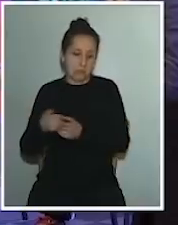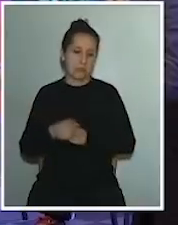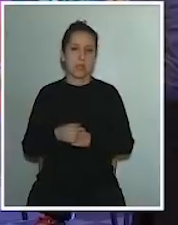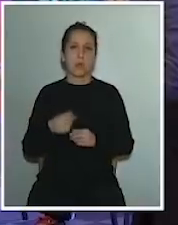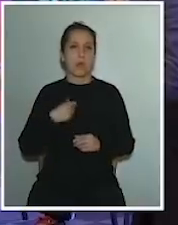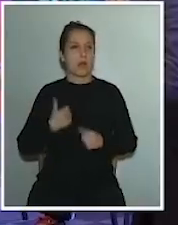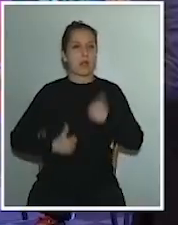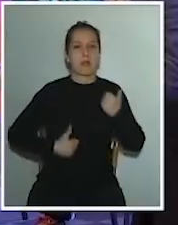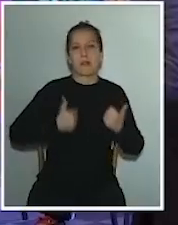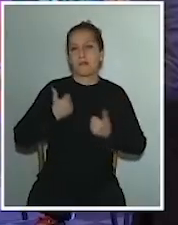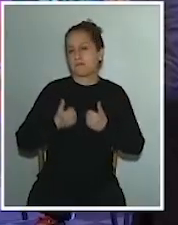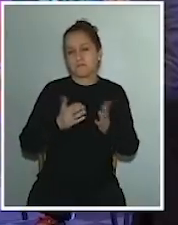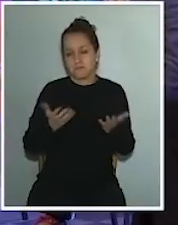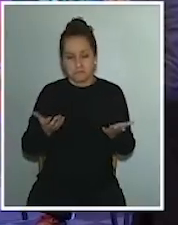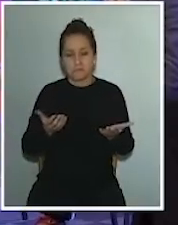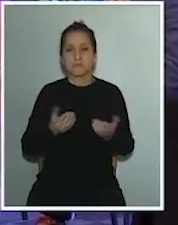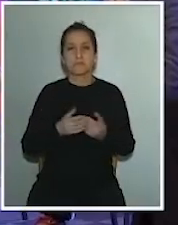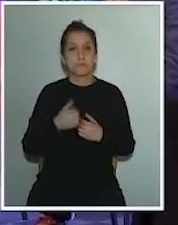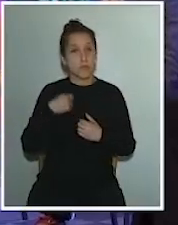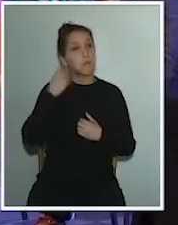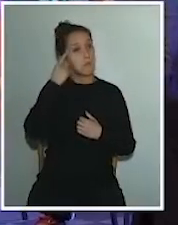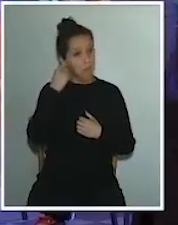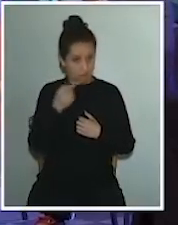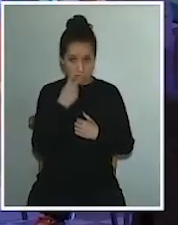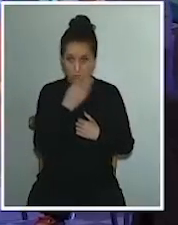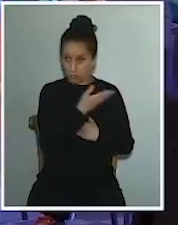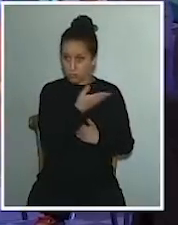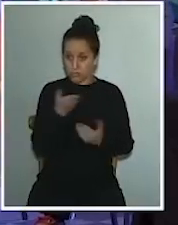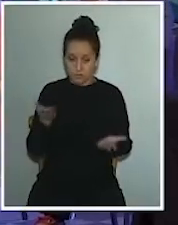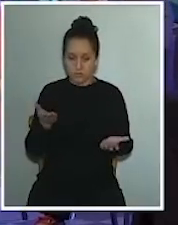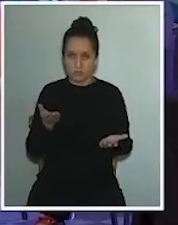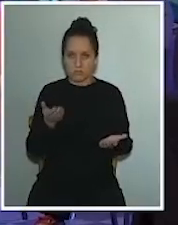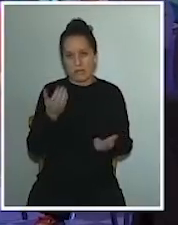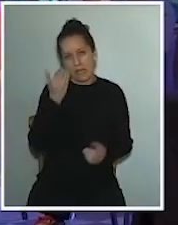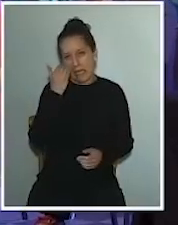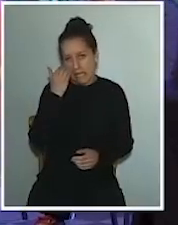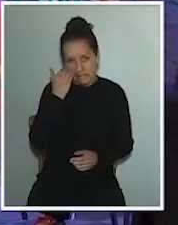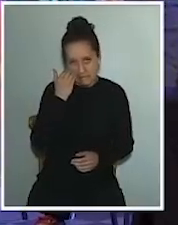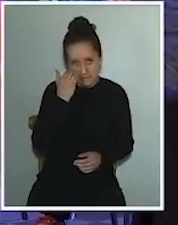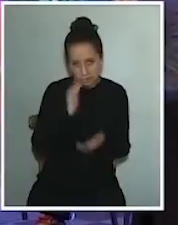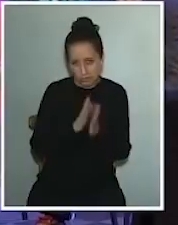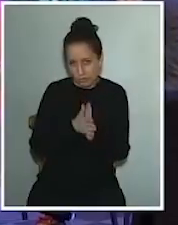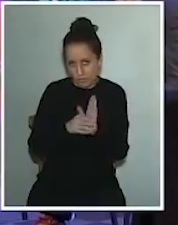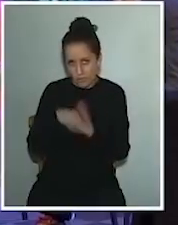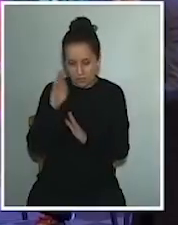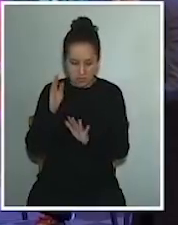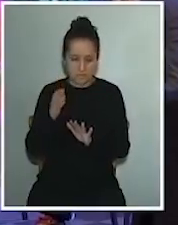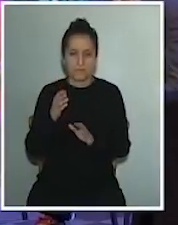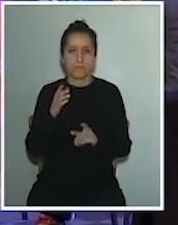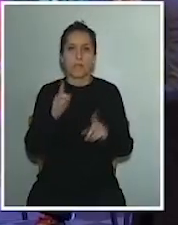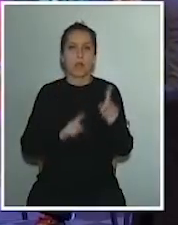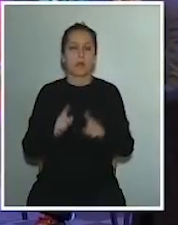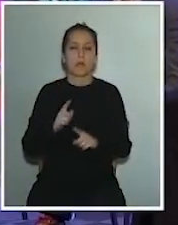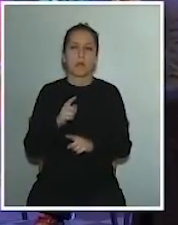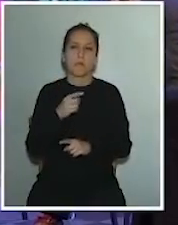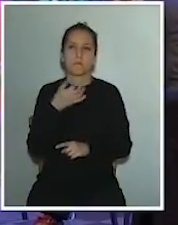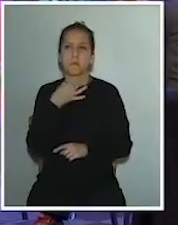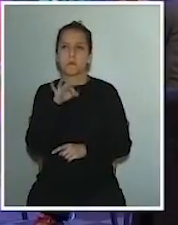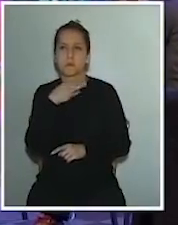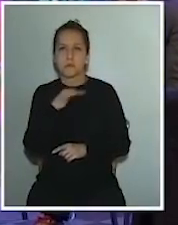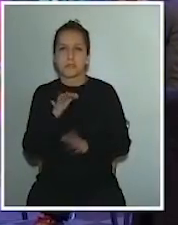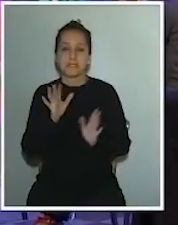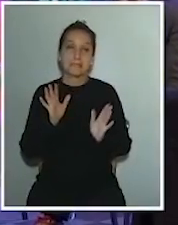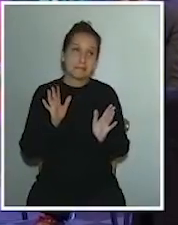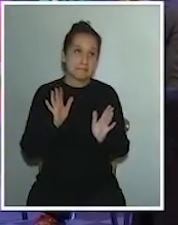creo que ustedes han tenido una actitud mucho más razonable casi todos salvo algunos que sacan algunas frases por ahí No es cierto